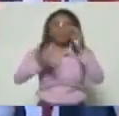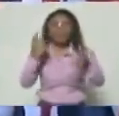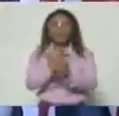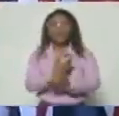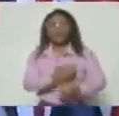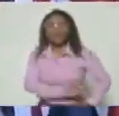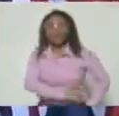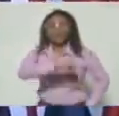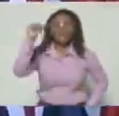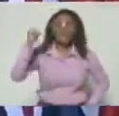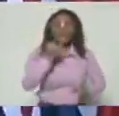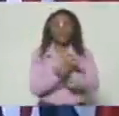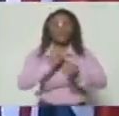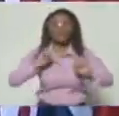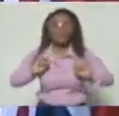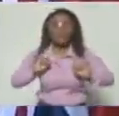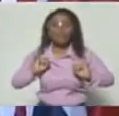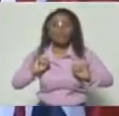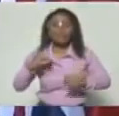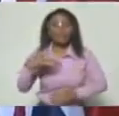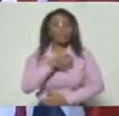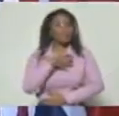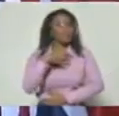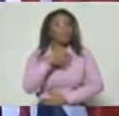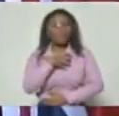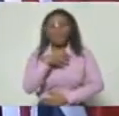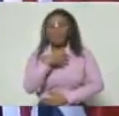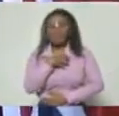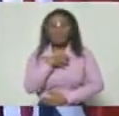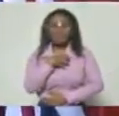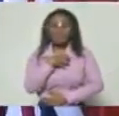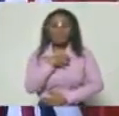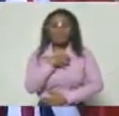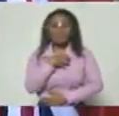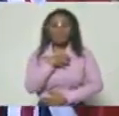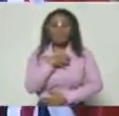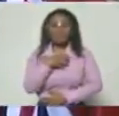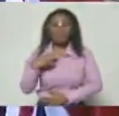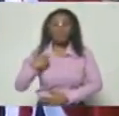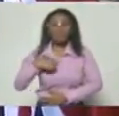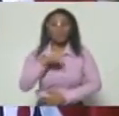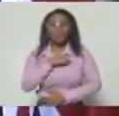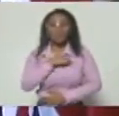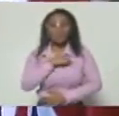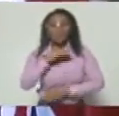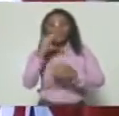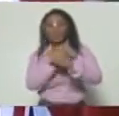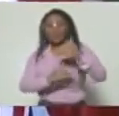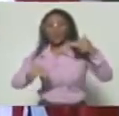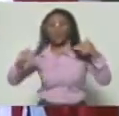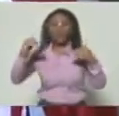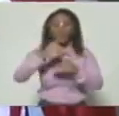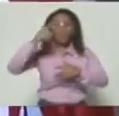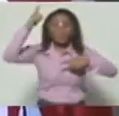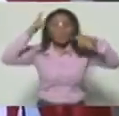de la independencia. No puede ser. Nuestro comandante supremo Hugo Chávez,